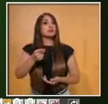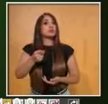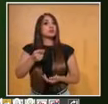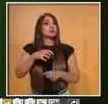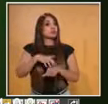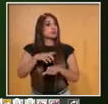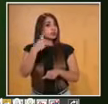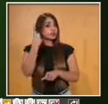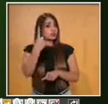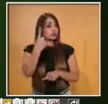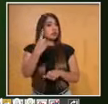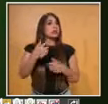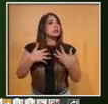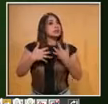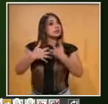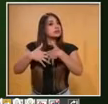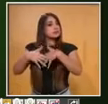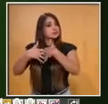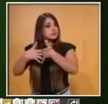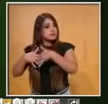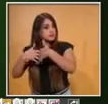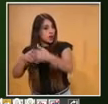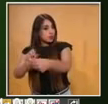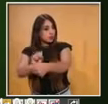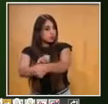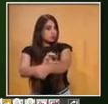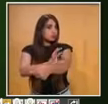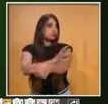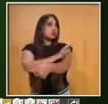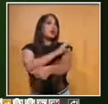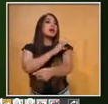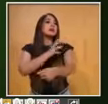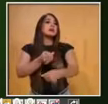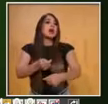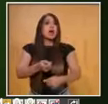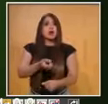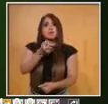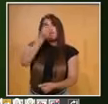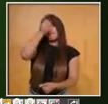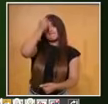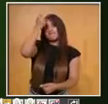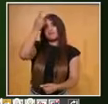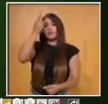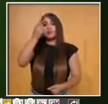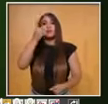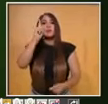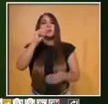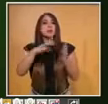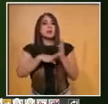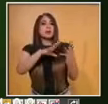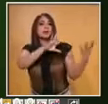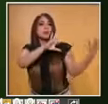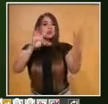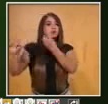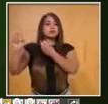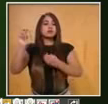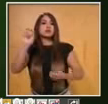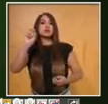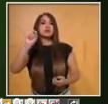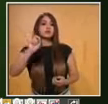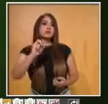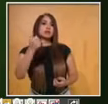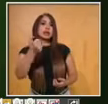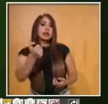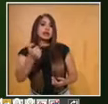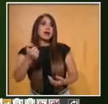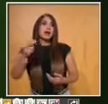máquina electrónica que se inventó en 1936 capaz de procesar información de gran velocidad y